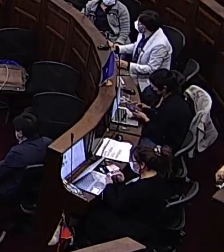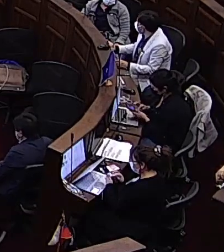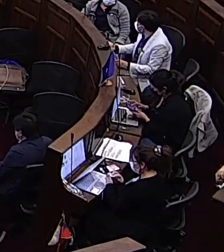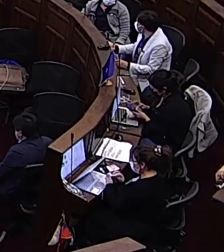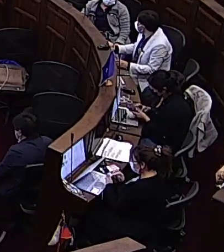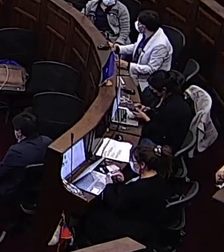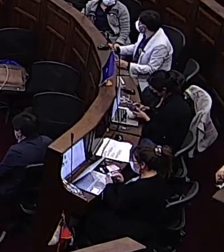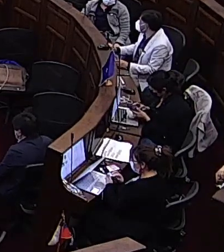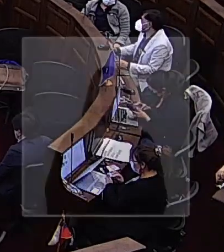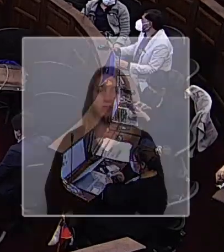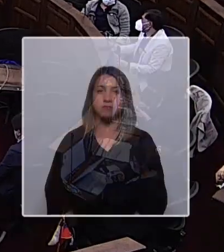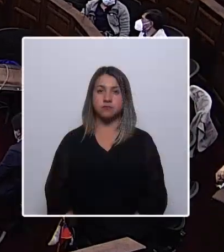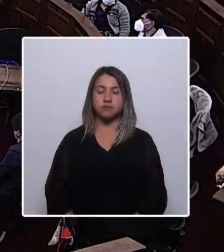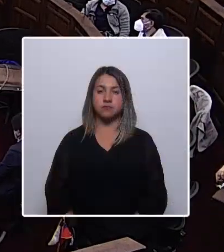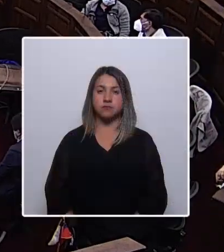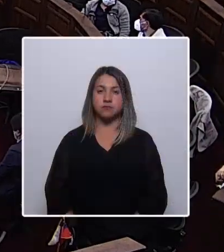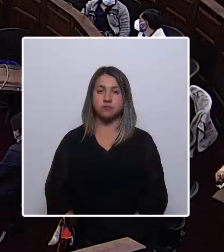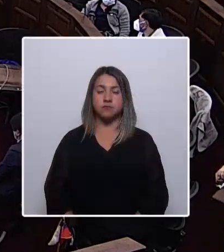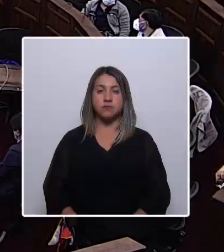Han emitido su voto.